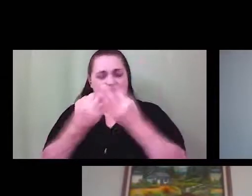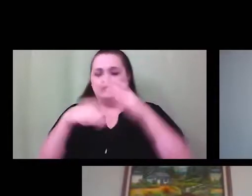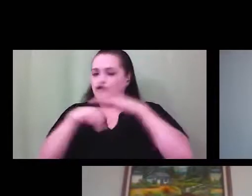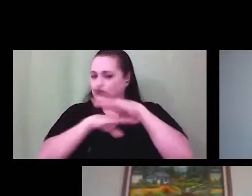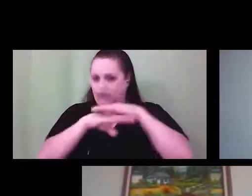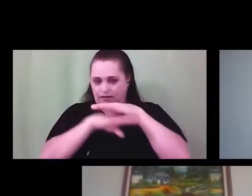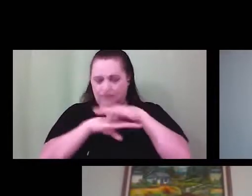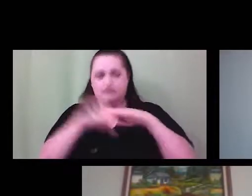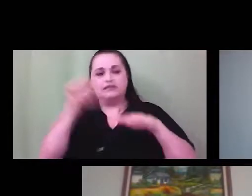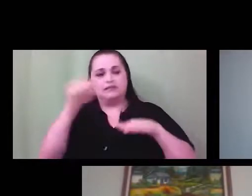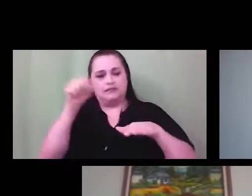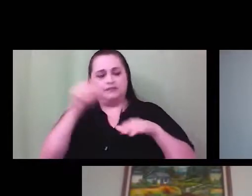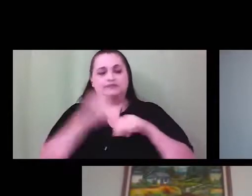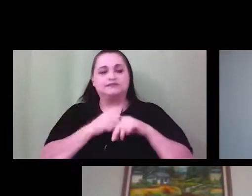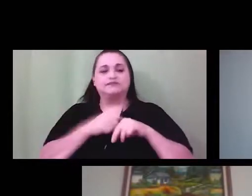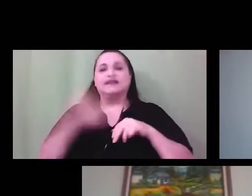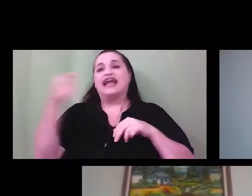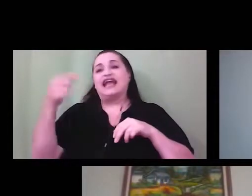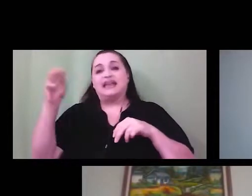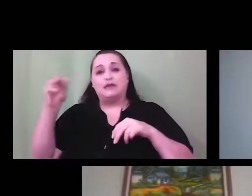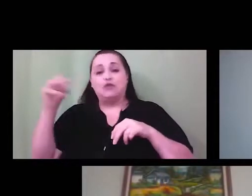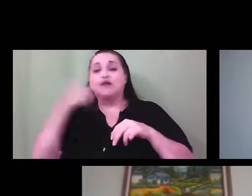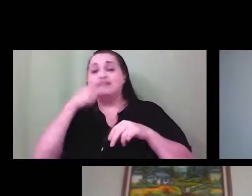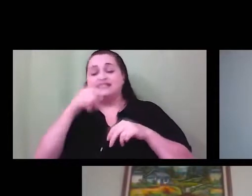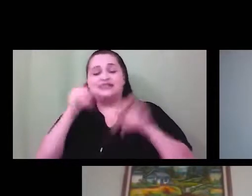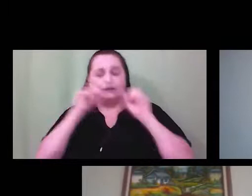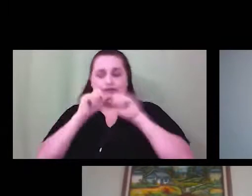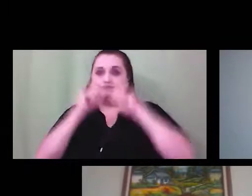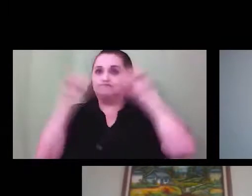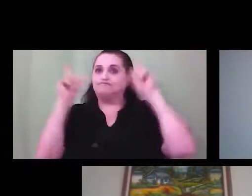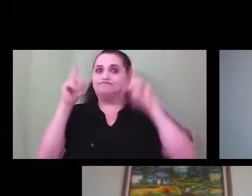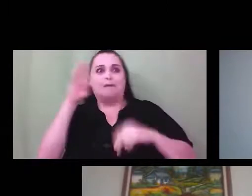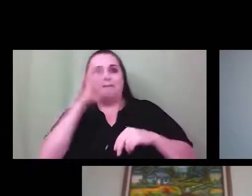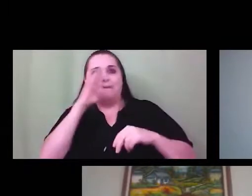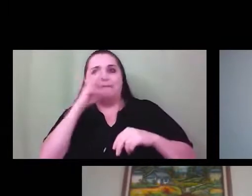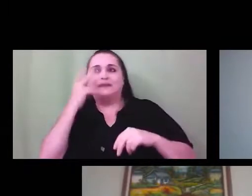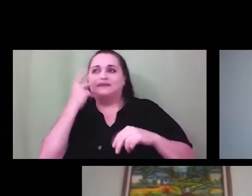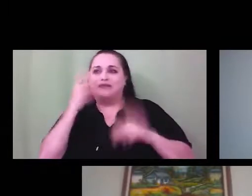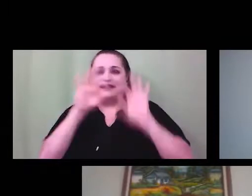fundamental. Gretel Monge dice que es admirable que padres y madres de